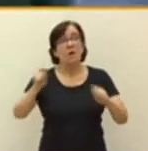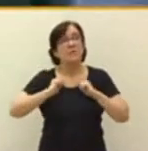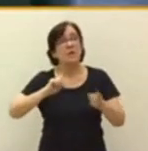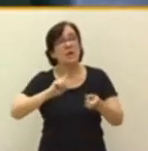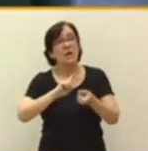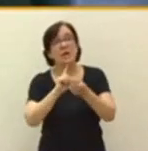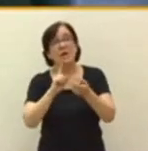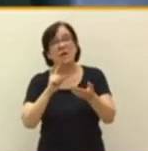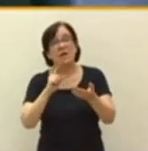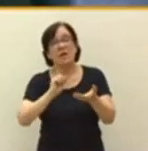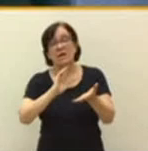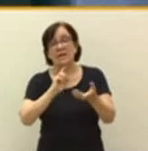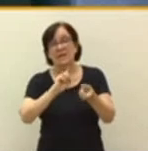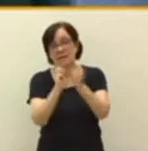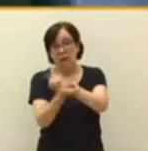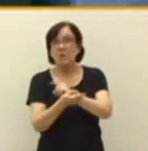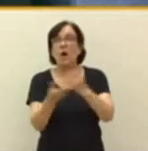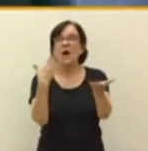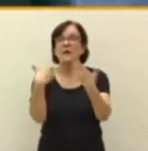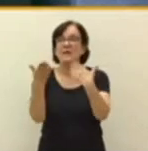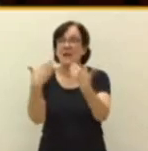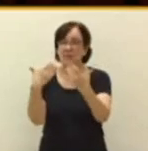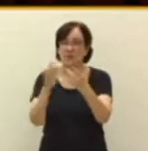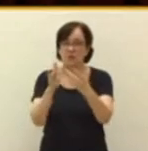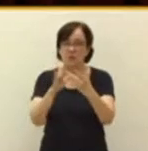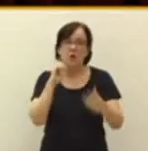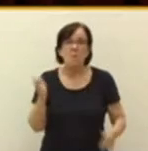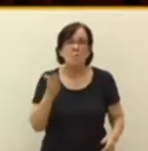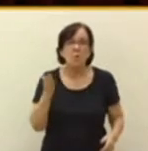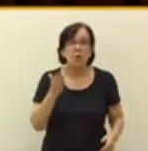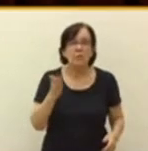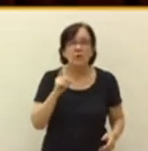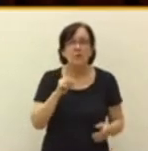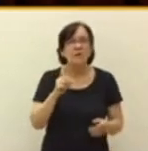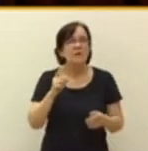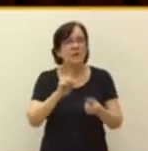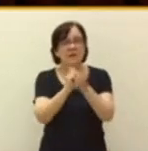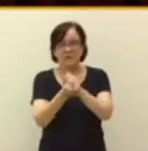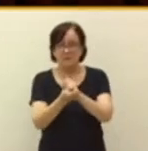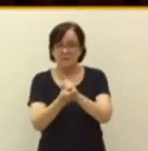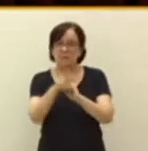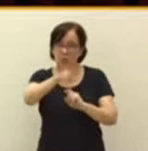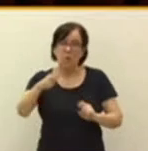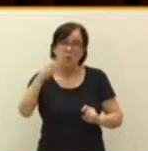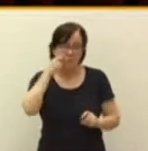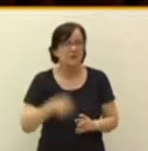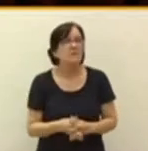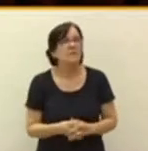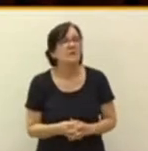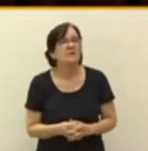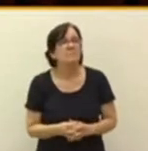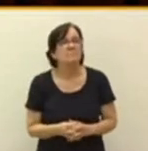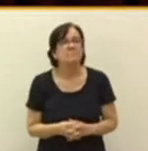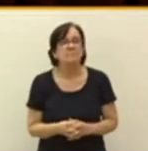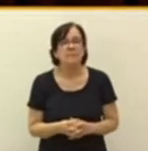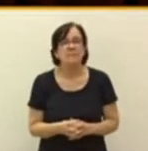partir de diciembre va a desaparecer. Va a desaparecer. Como tantos ministros, por ejemplo, de la época de Zapatero. O ¿quién se